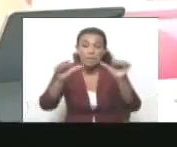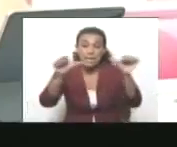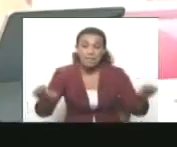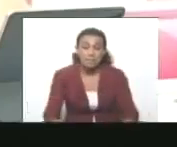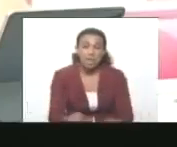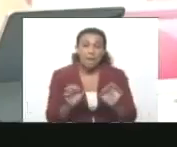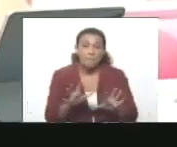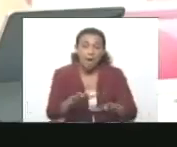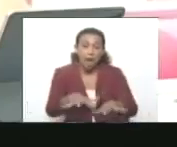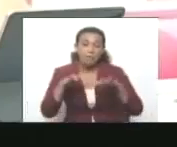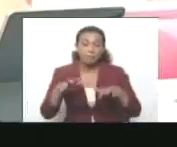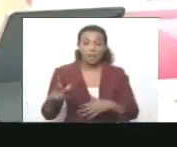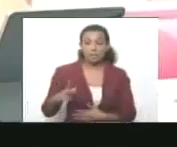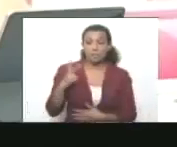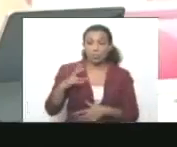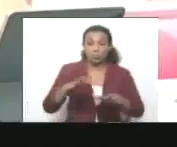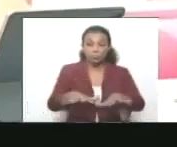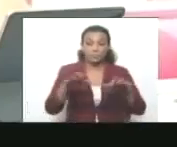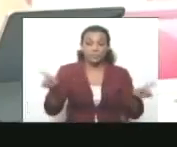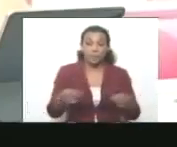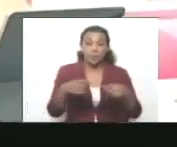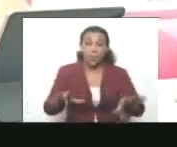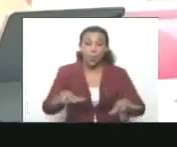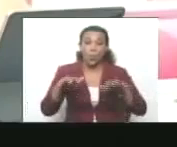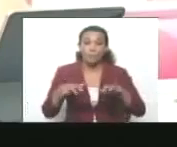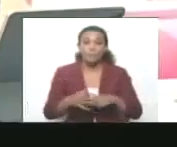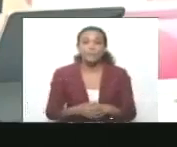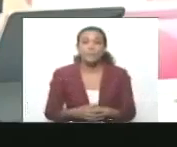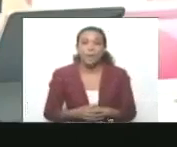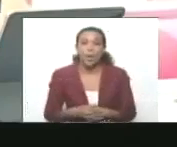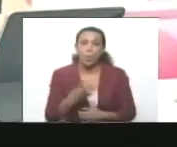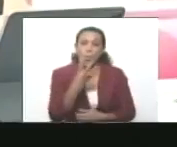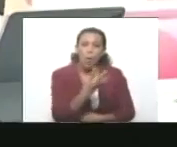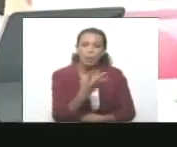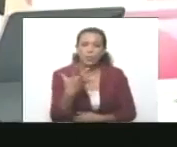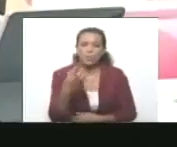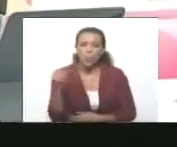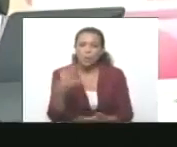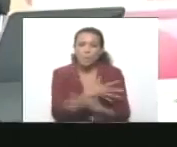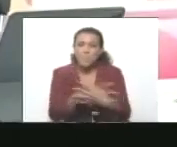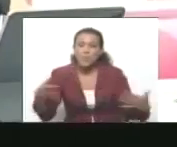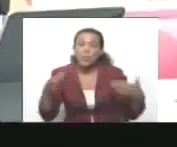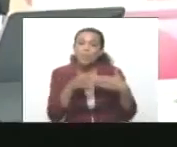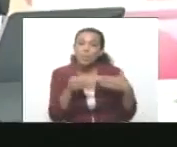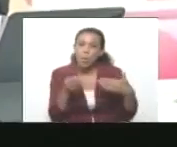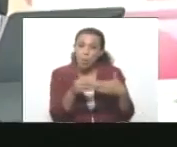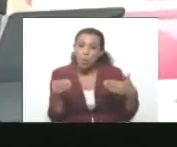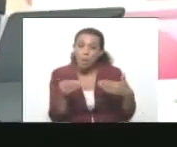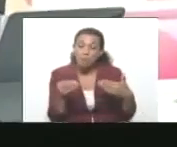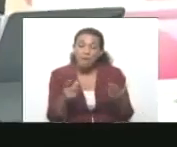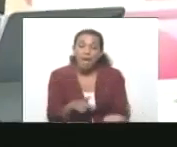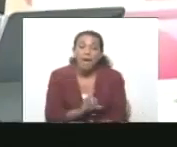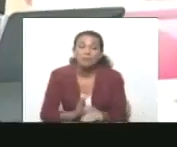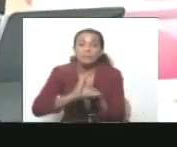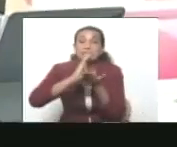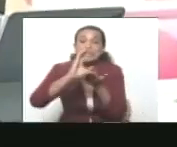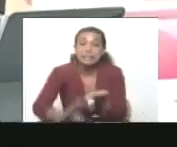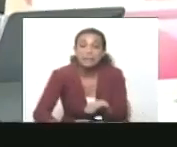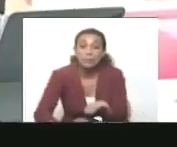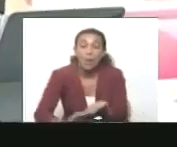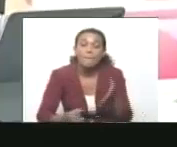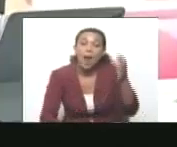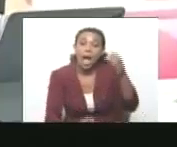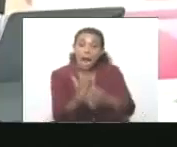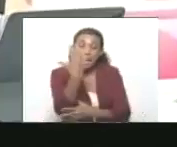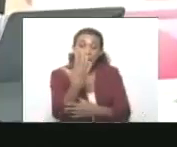de orquesta Simón Bolívar. Eso cuesta casi unos 450 millones de dólares, Eduardo. Esa